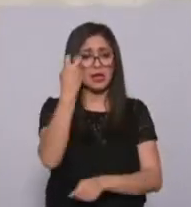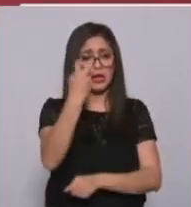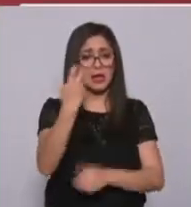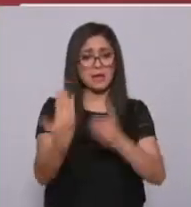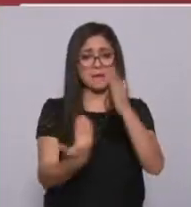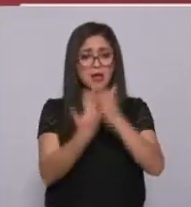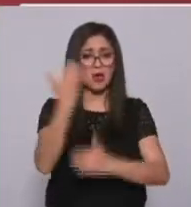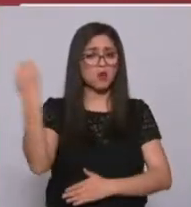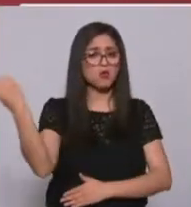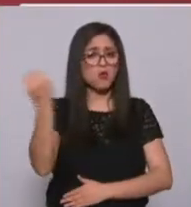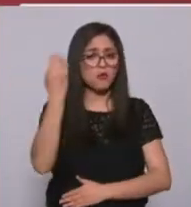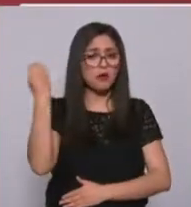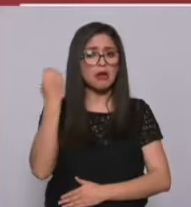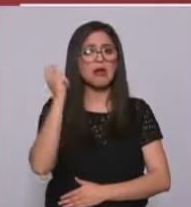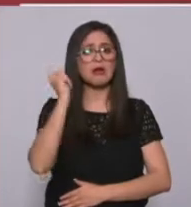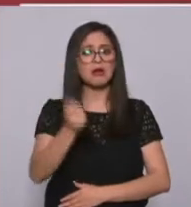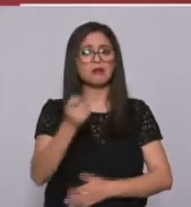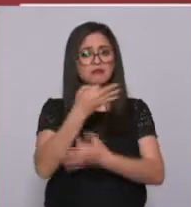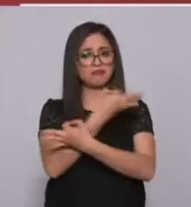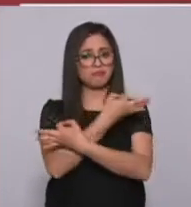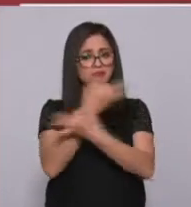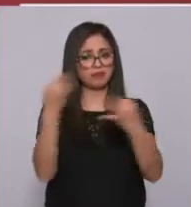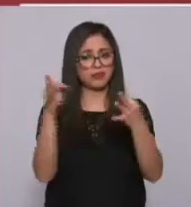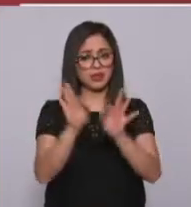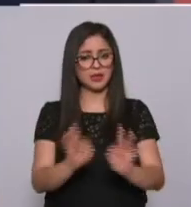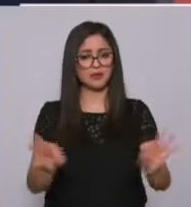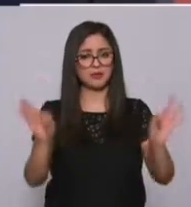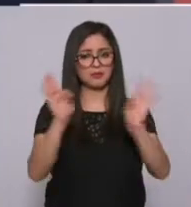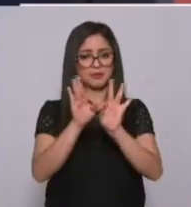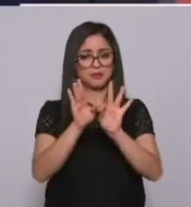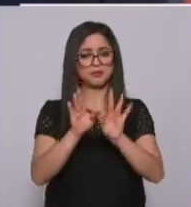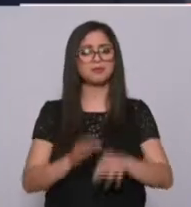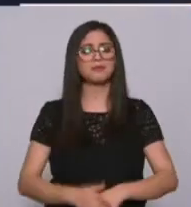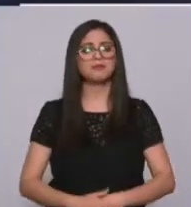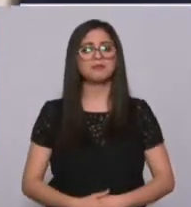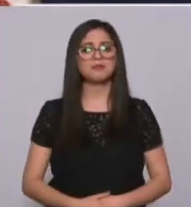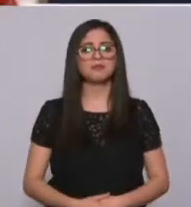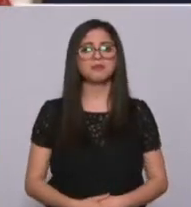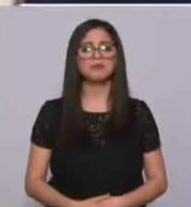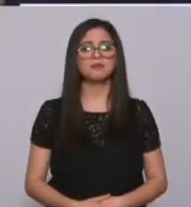conferencia, hizo un importante pronunciamiento. Me pronuncio